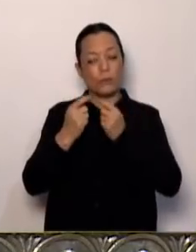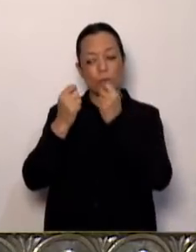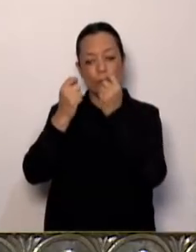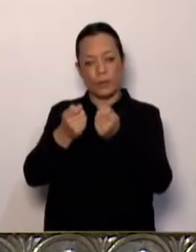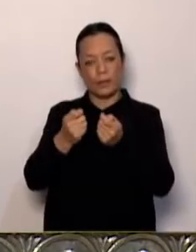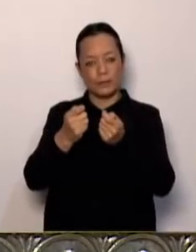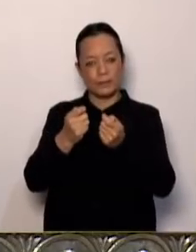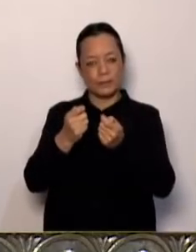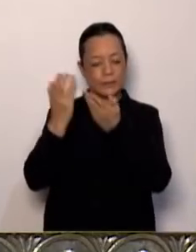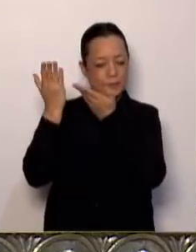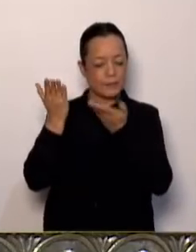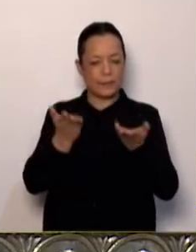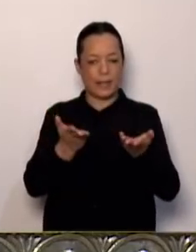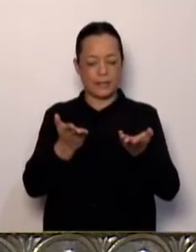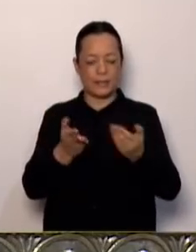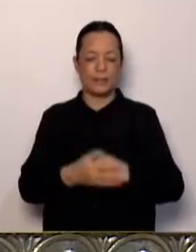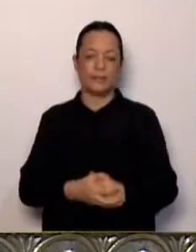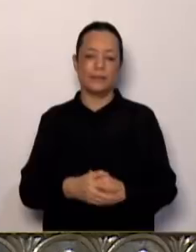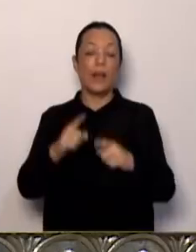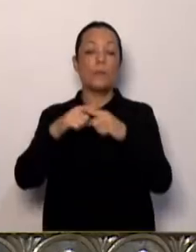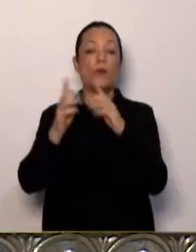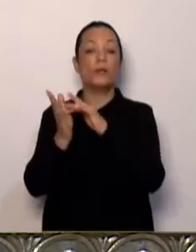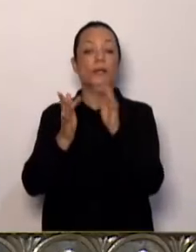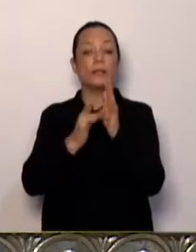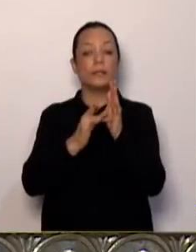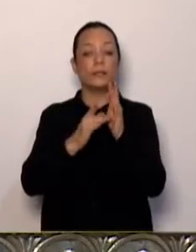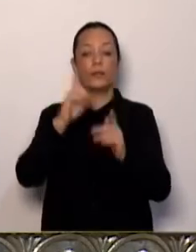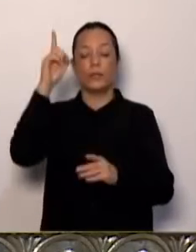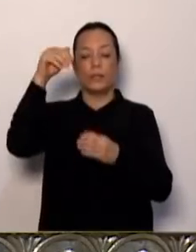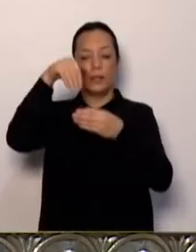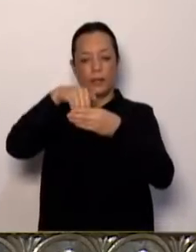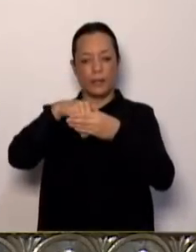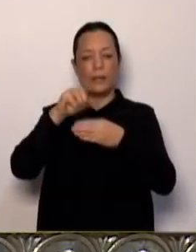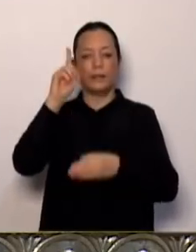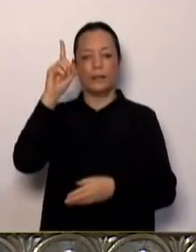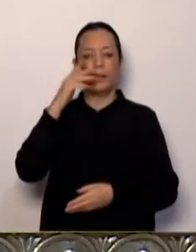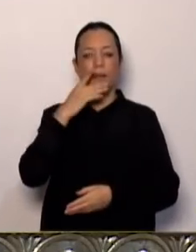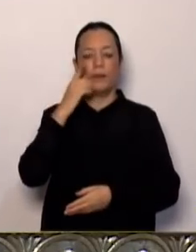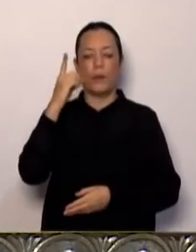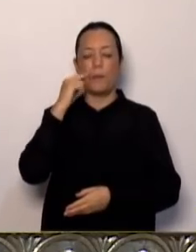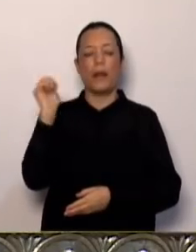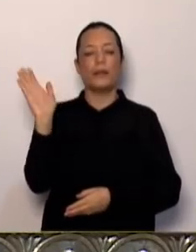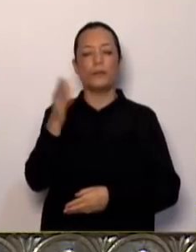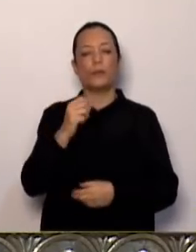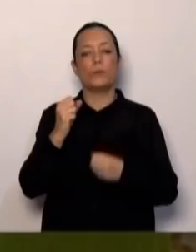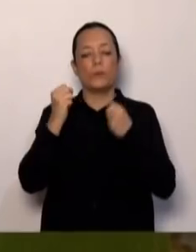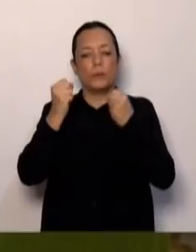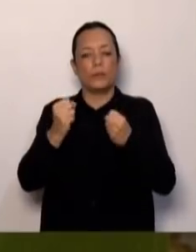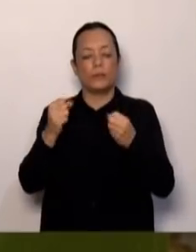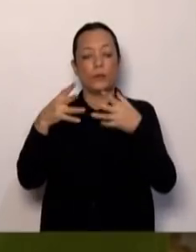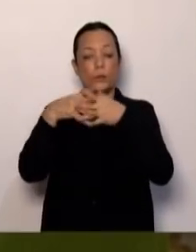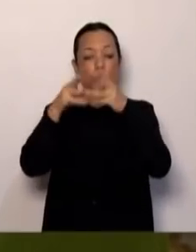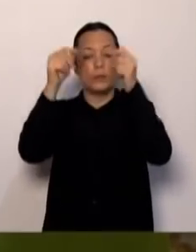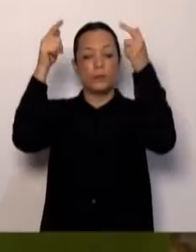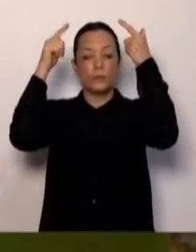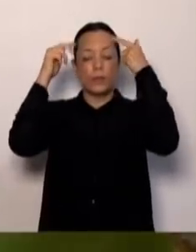bienes. Por Cristo, con Él y en Él, a ti Dios Padre omnipotente, en la unidad del Espíritu Santo, todo